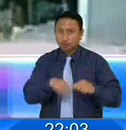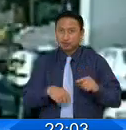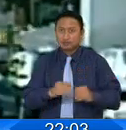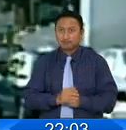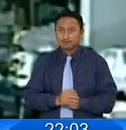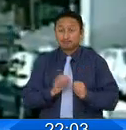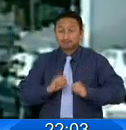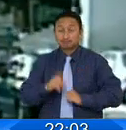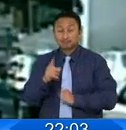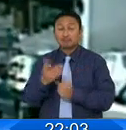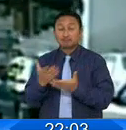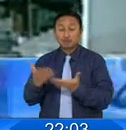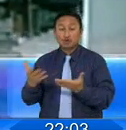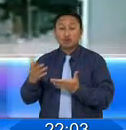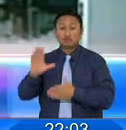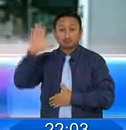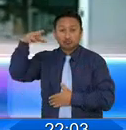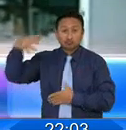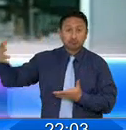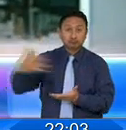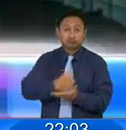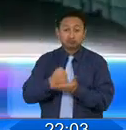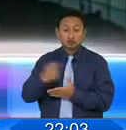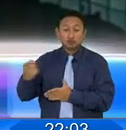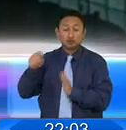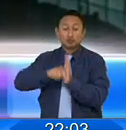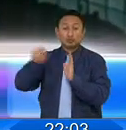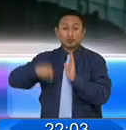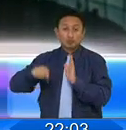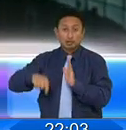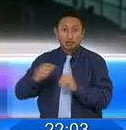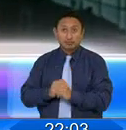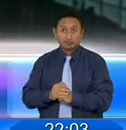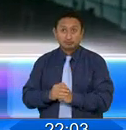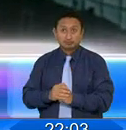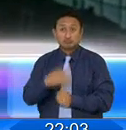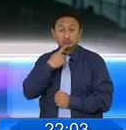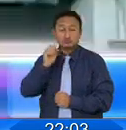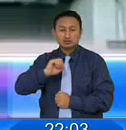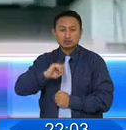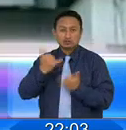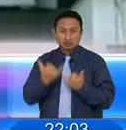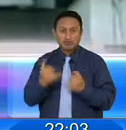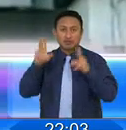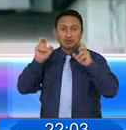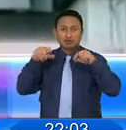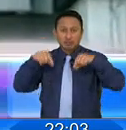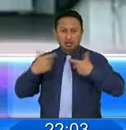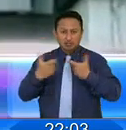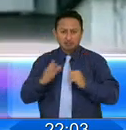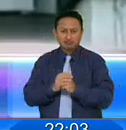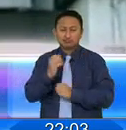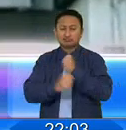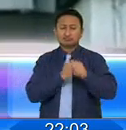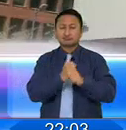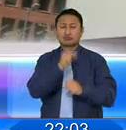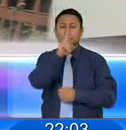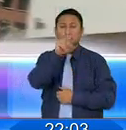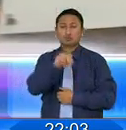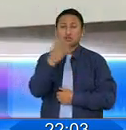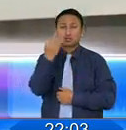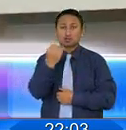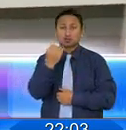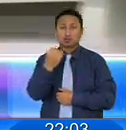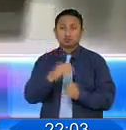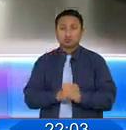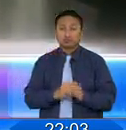a los bienes incautados por el Estado, la defensa de los hermanos William y Roberto Isaías indicó que es un tema resuelto en el año 2014 y que nada